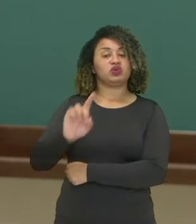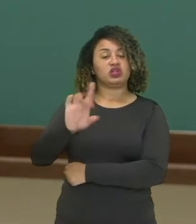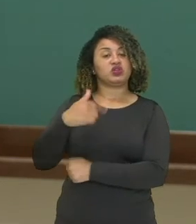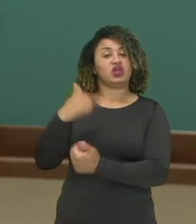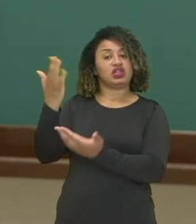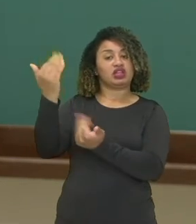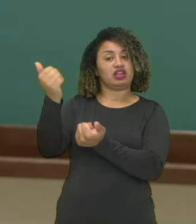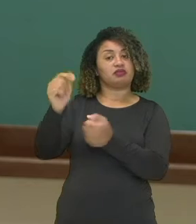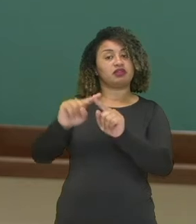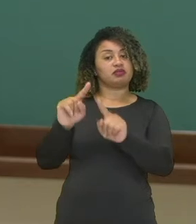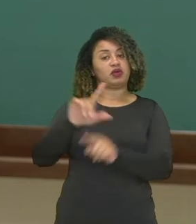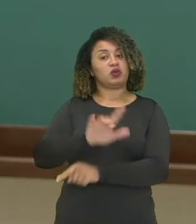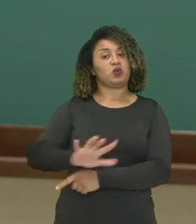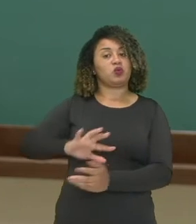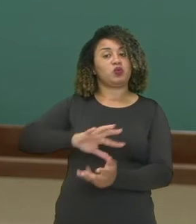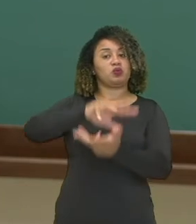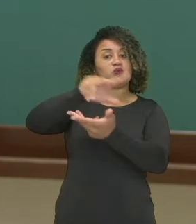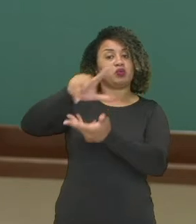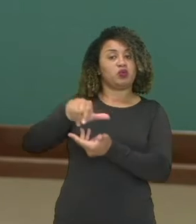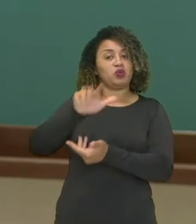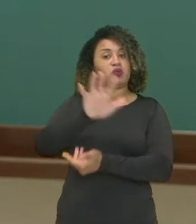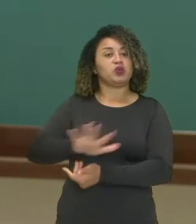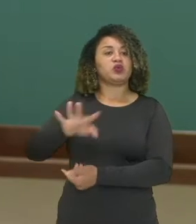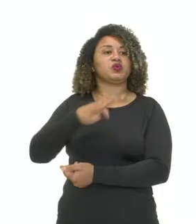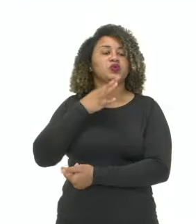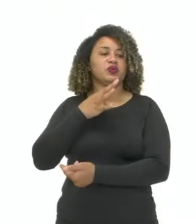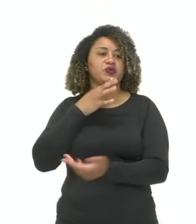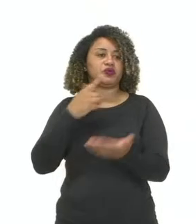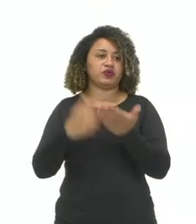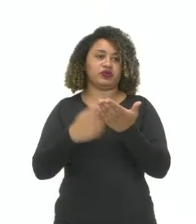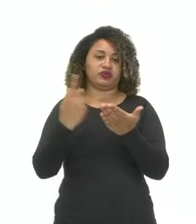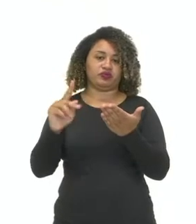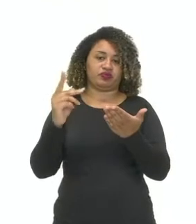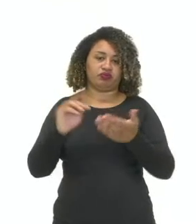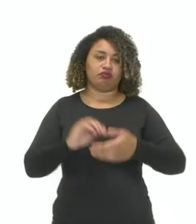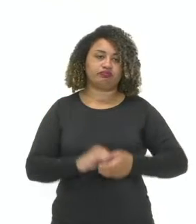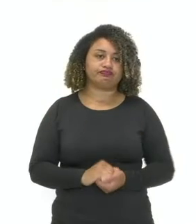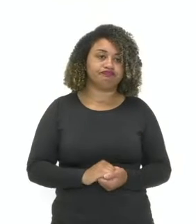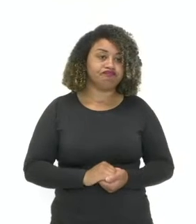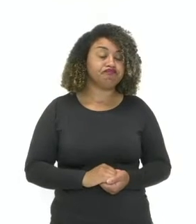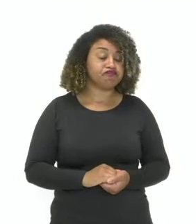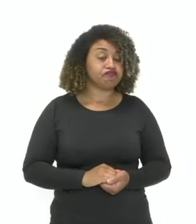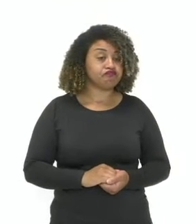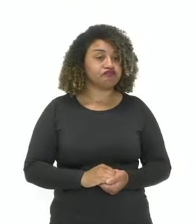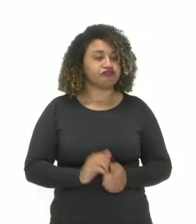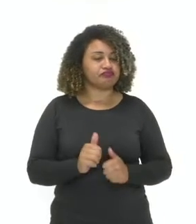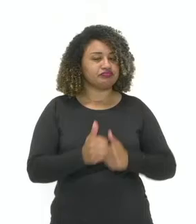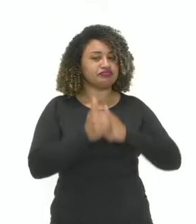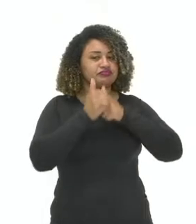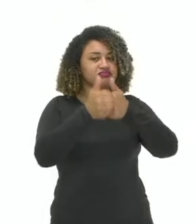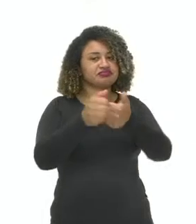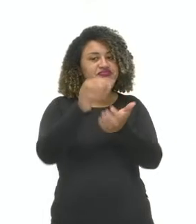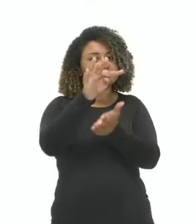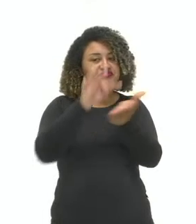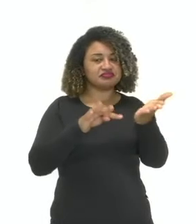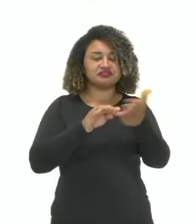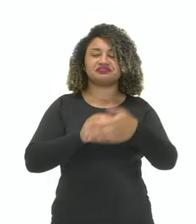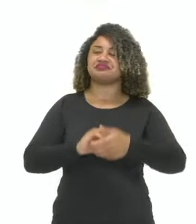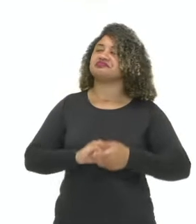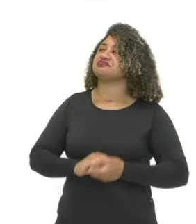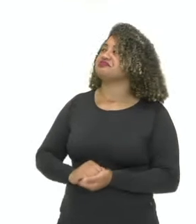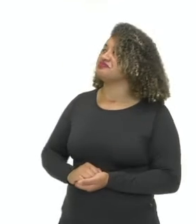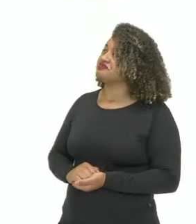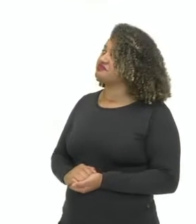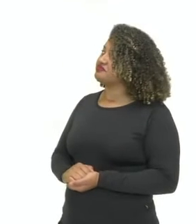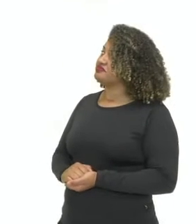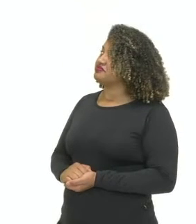Espanha, universal. Bueno, a saber, la imensa fama de este libro imortal que parte